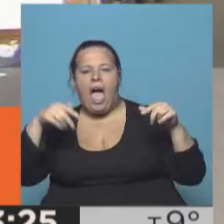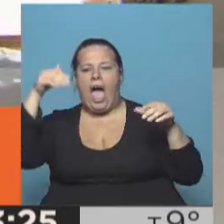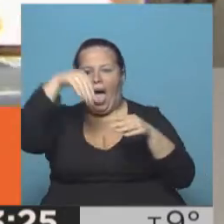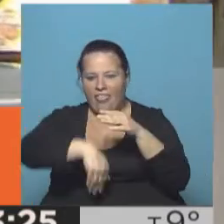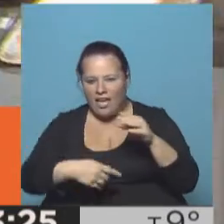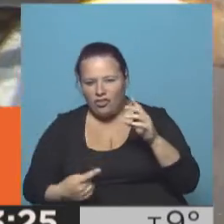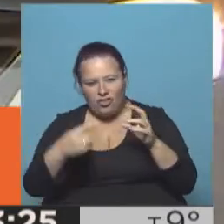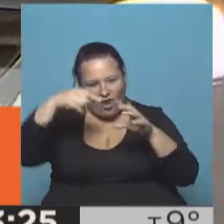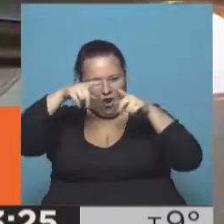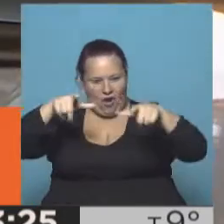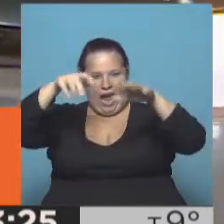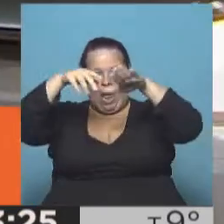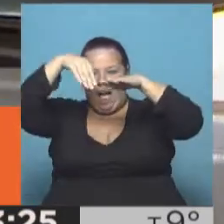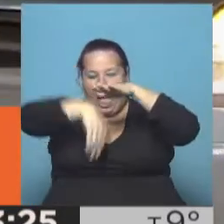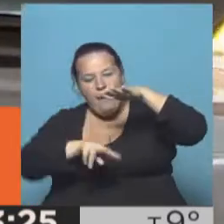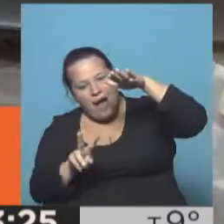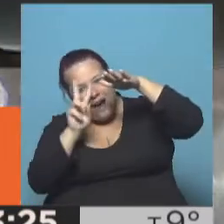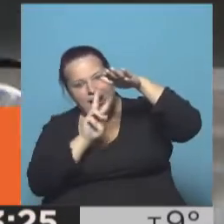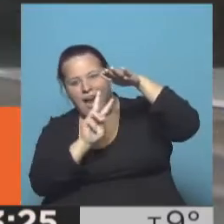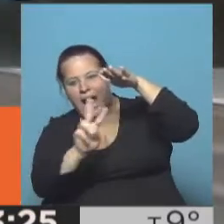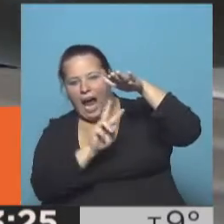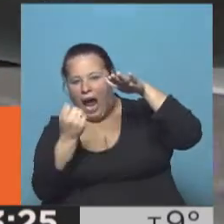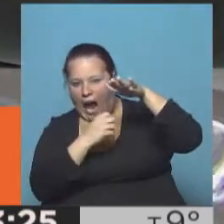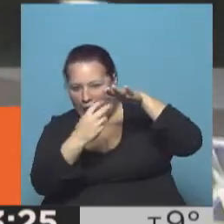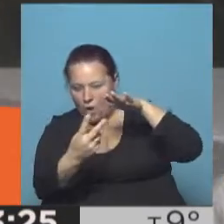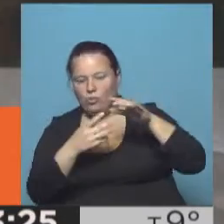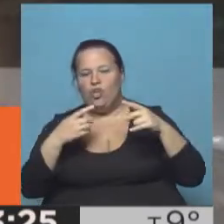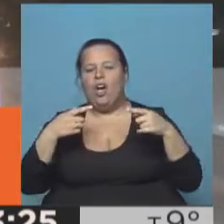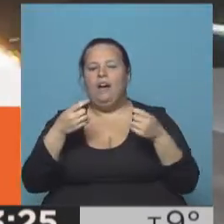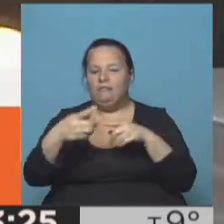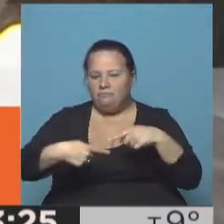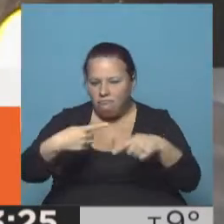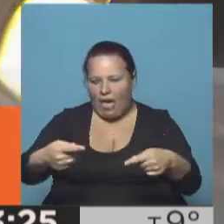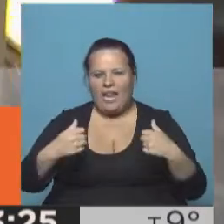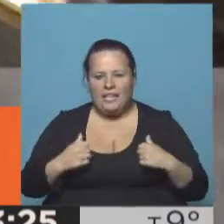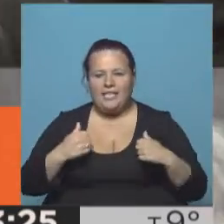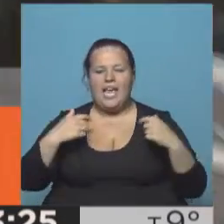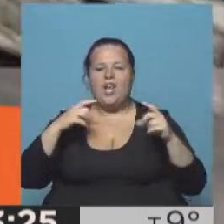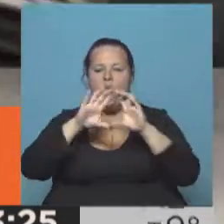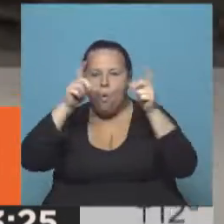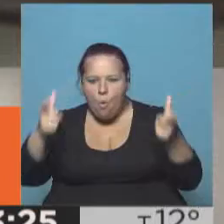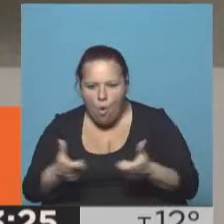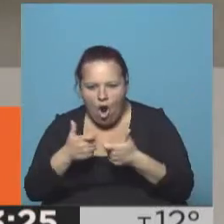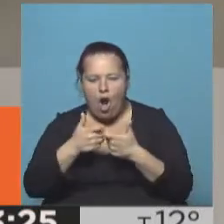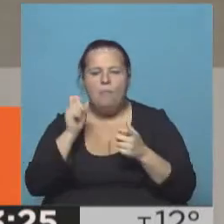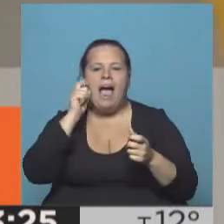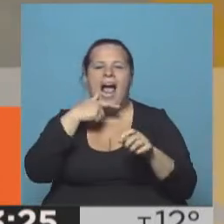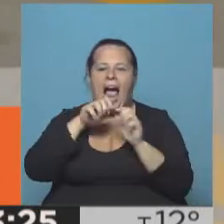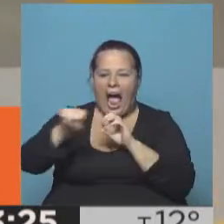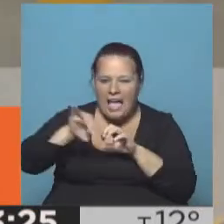que toma la parte inferior del vehículo tres delanteros del trasero cubiertas gases de